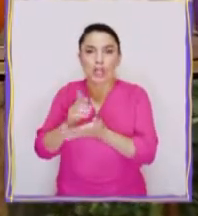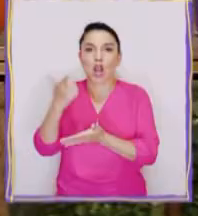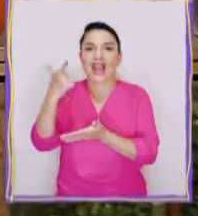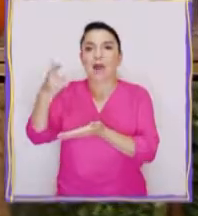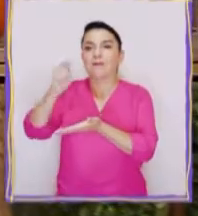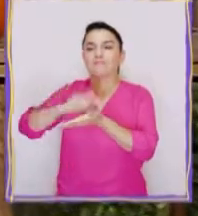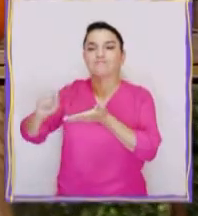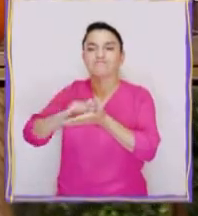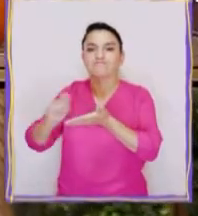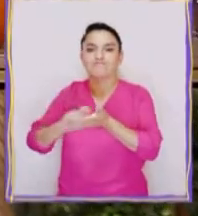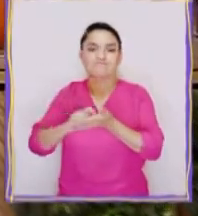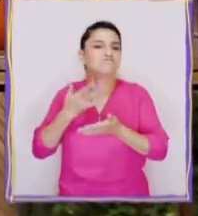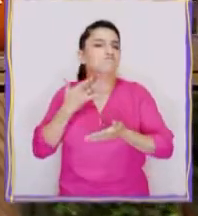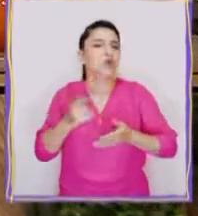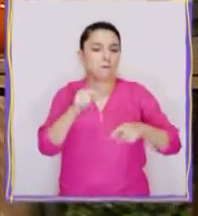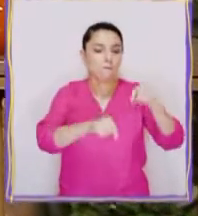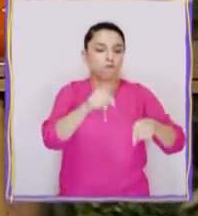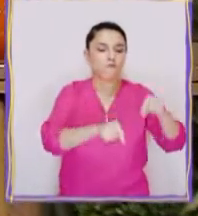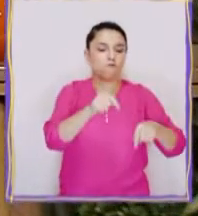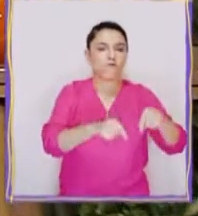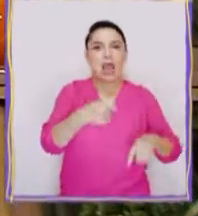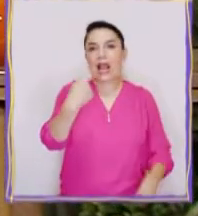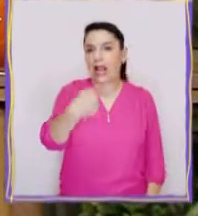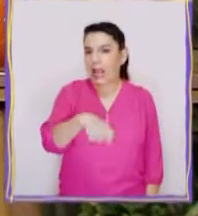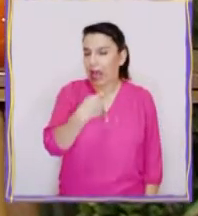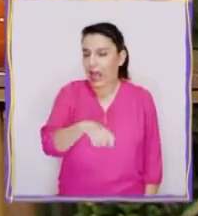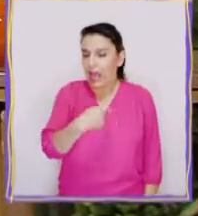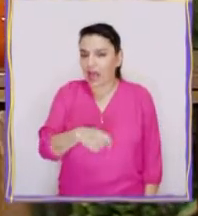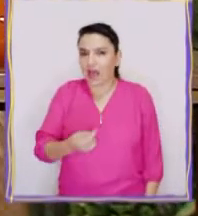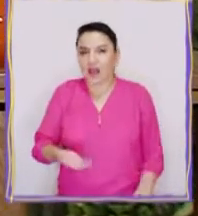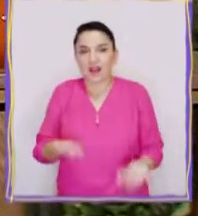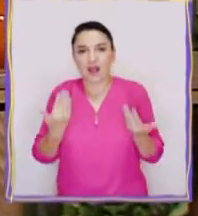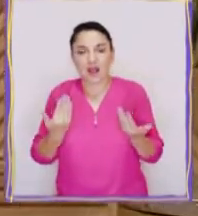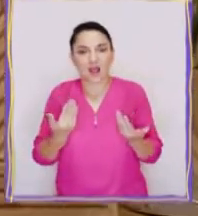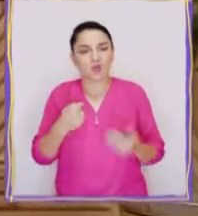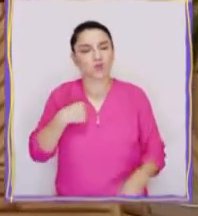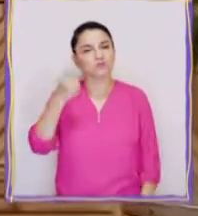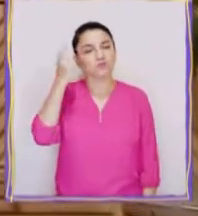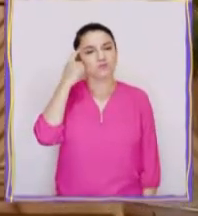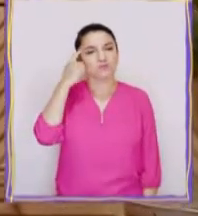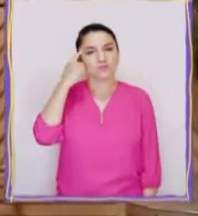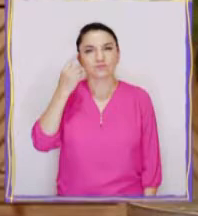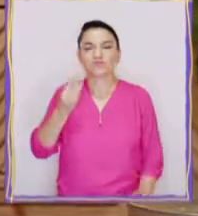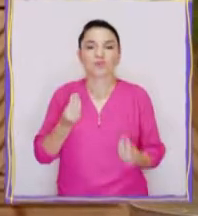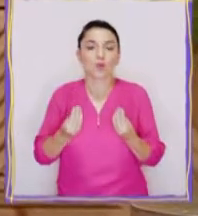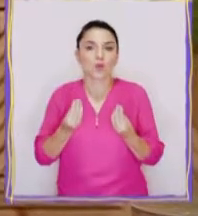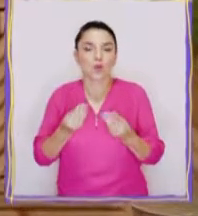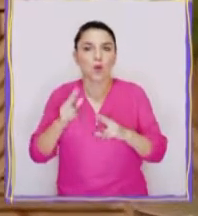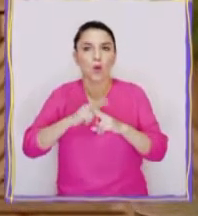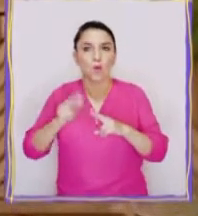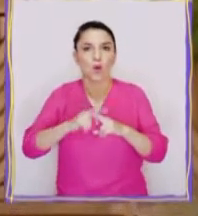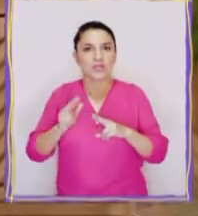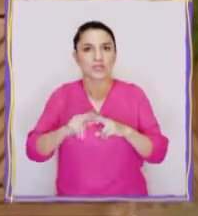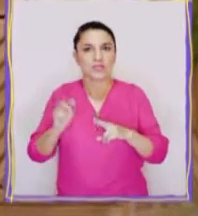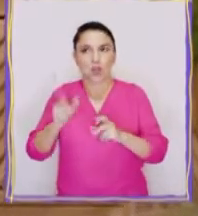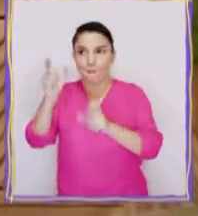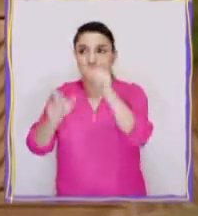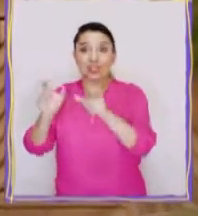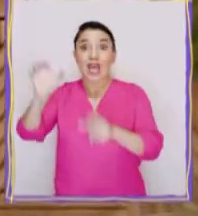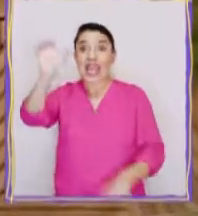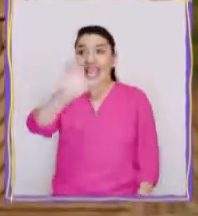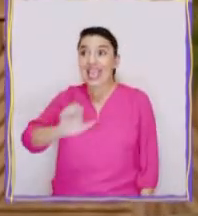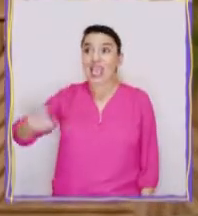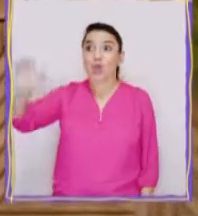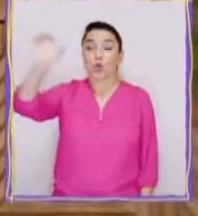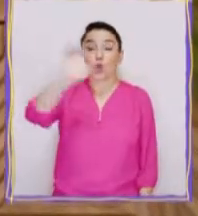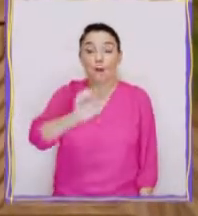a mano. Porque incluso las máquinas de escribir eran caras y no eran tan comunes. Muchas veces me pregunto, ¿cómo lo hicieron los